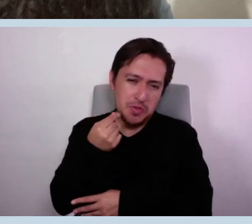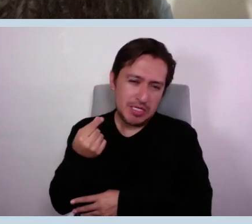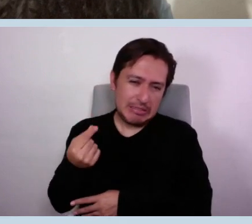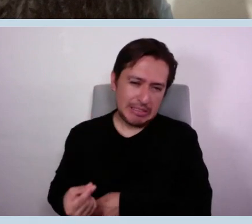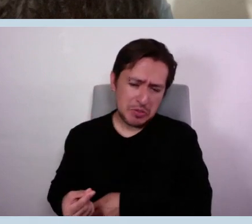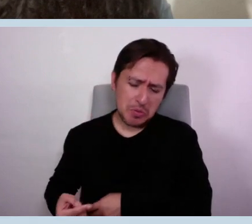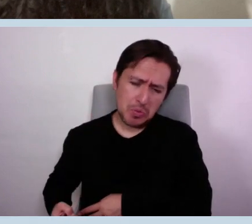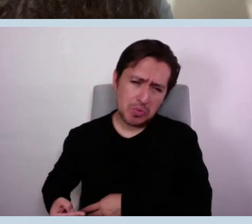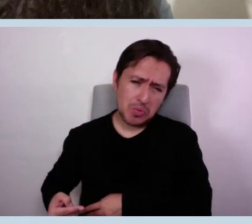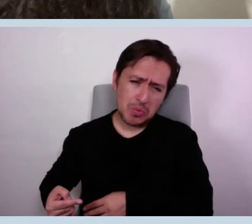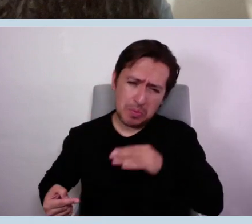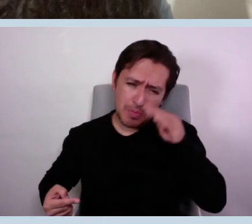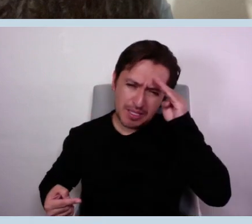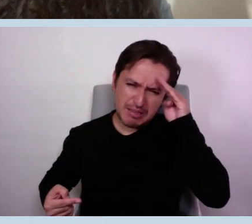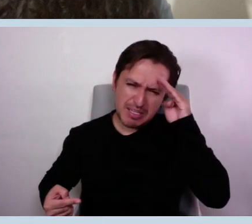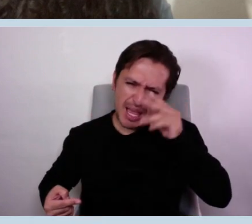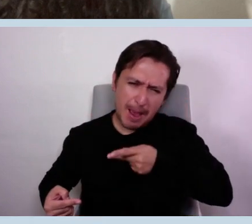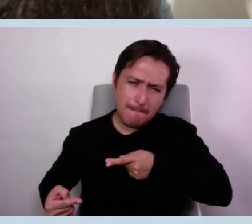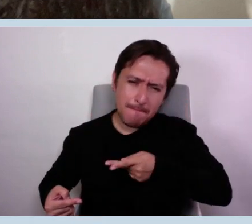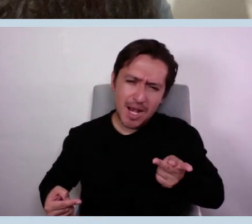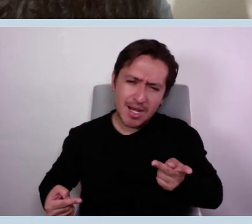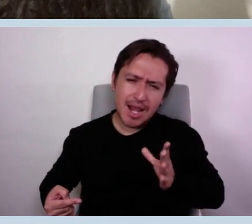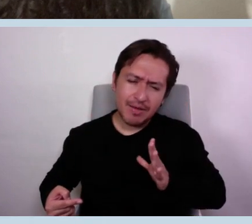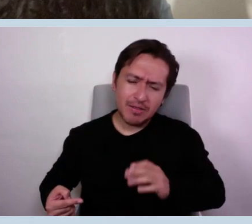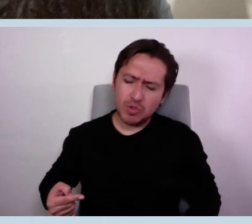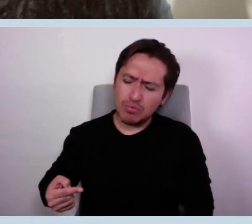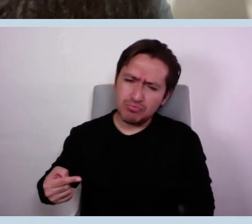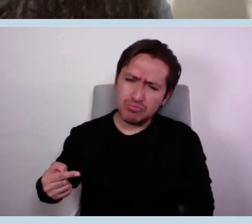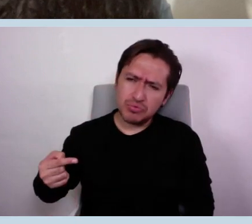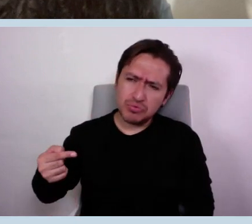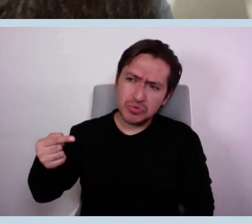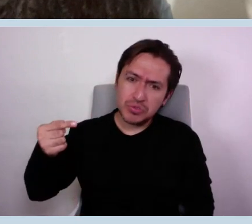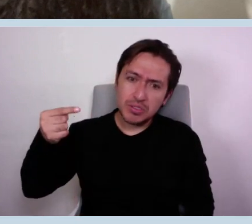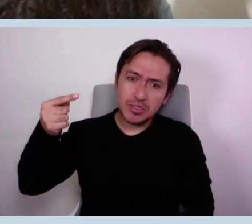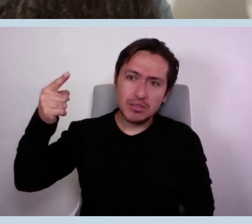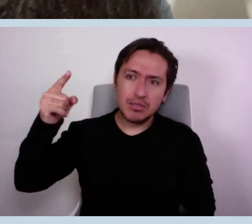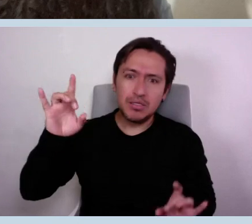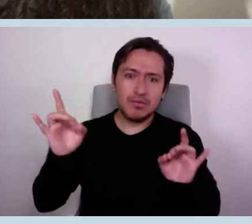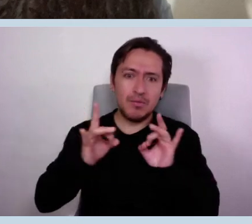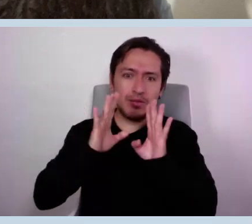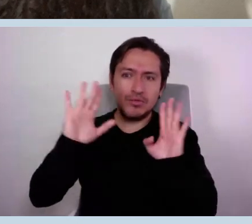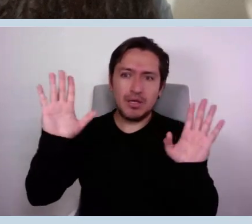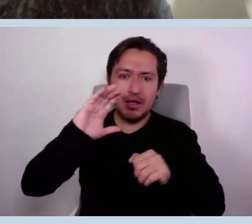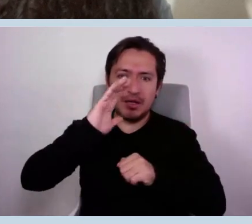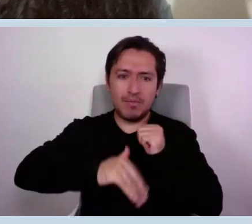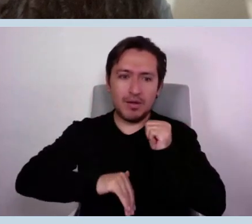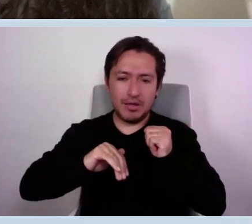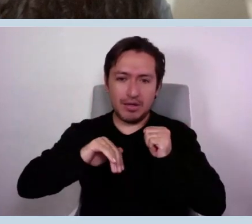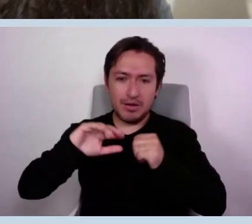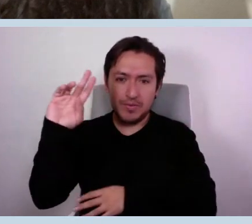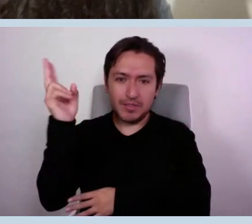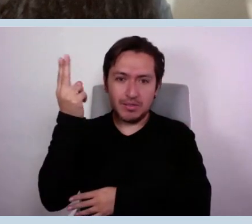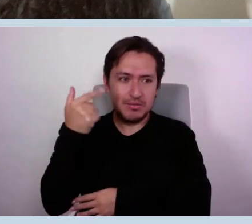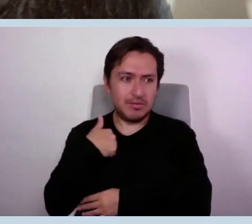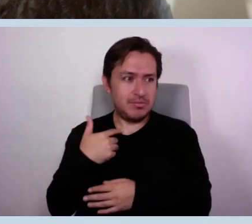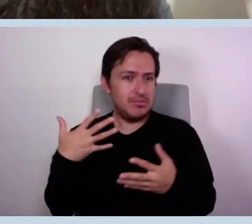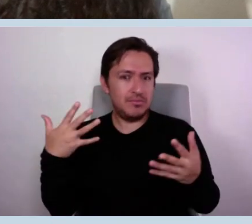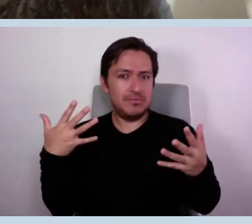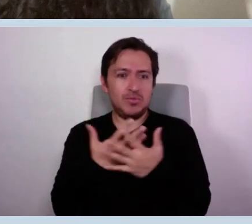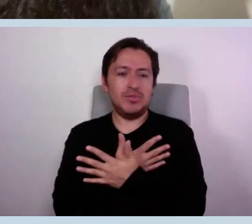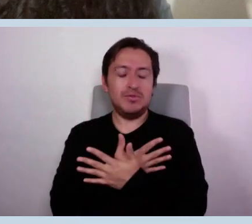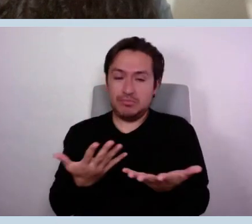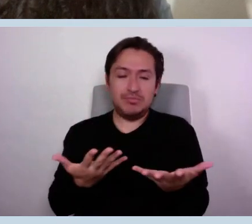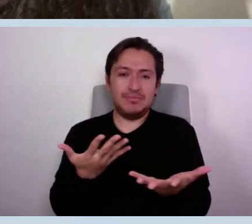después no supe más que hacer no me visualizaba entonces de repente llegó este fin de la universidad y dije ah qué qué qué